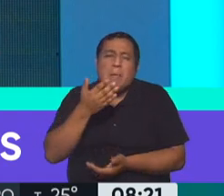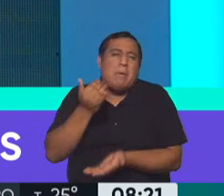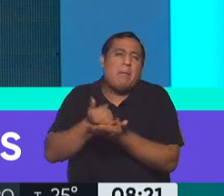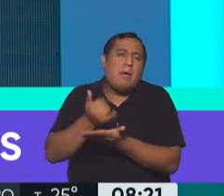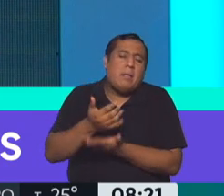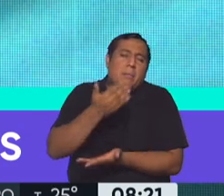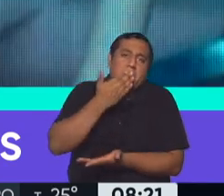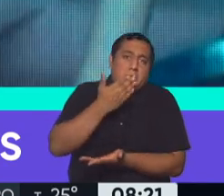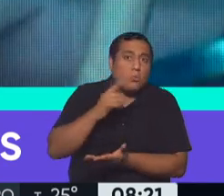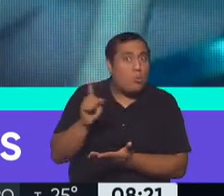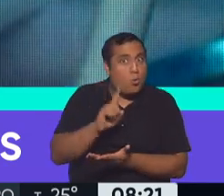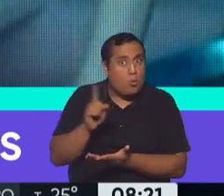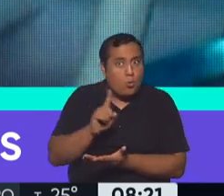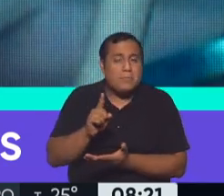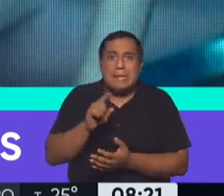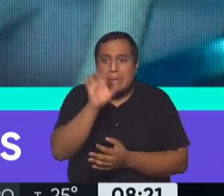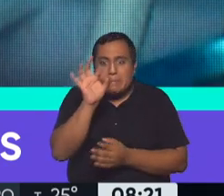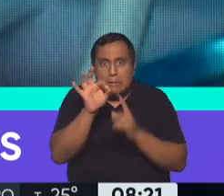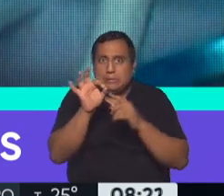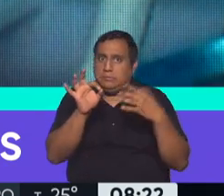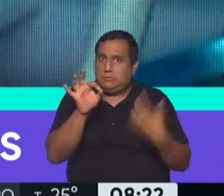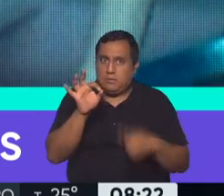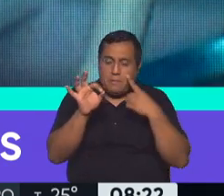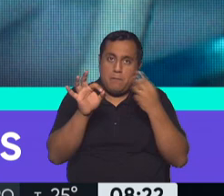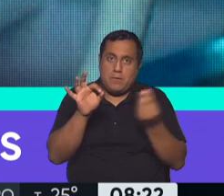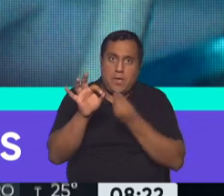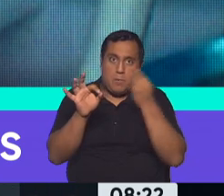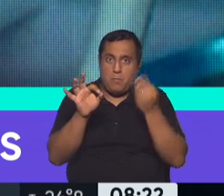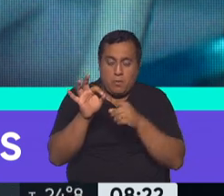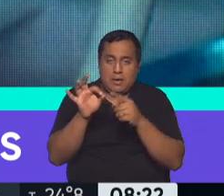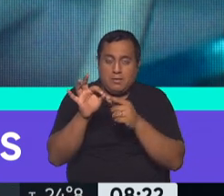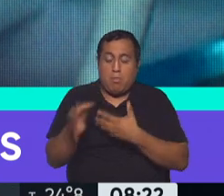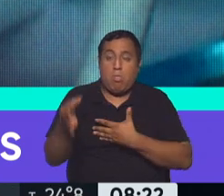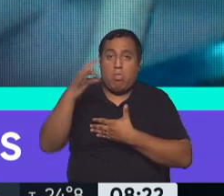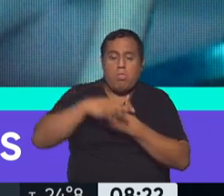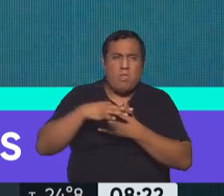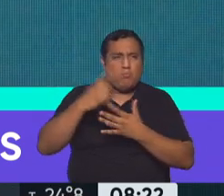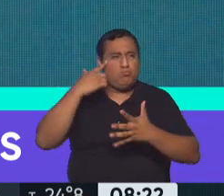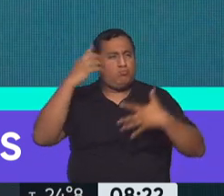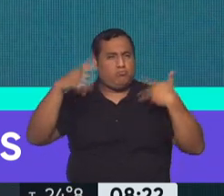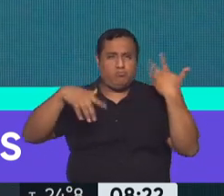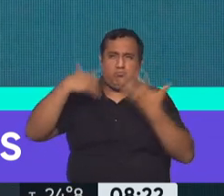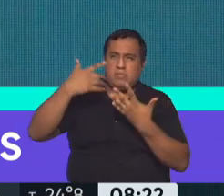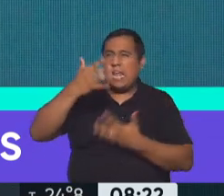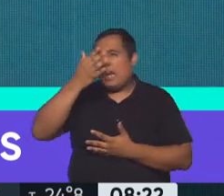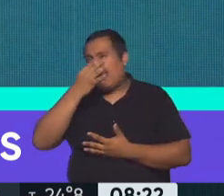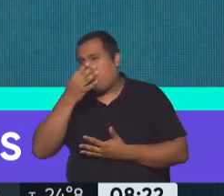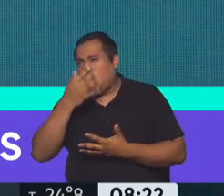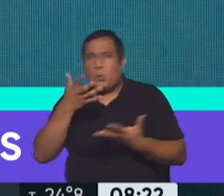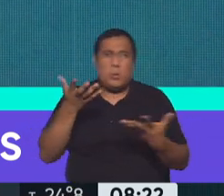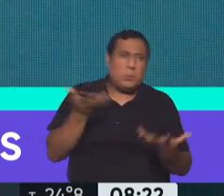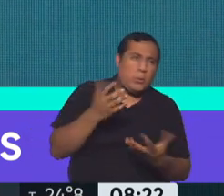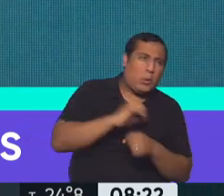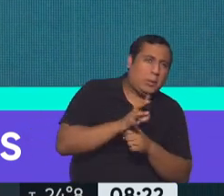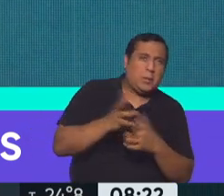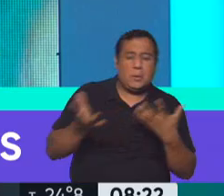el inicio de un explica lo he dicho porque le busca la vuelta como para parecerse a todo lo que sea conocíamos y seguir reproduciendo se van